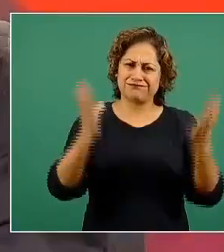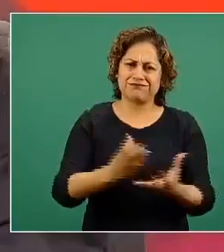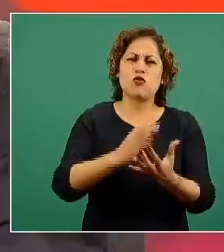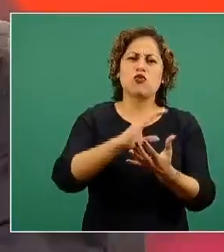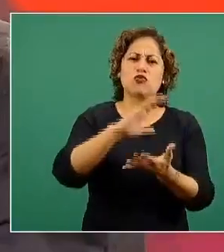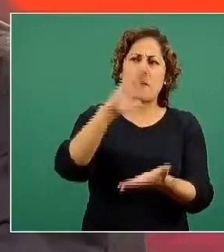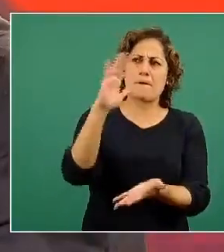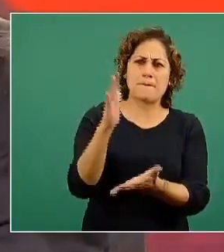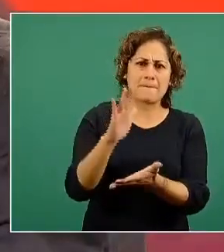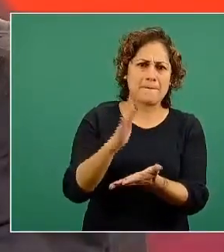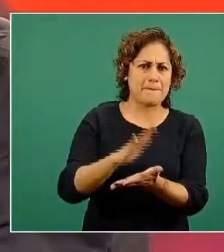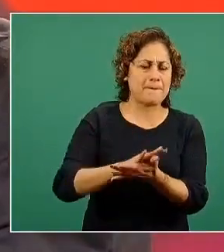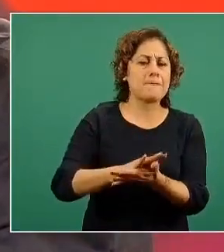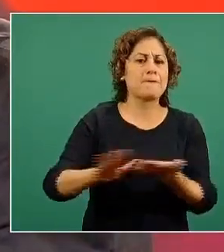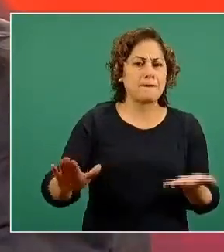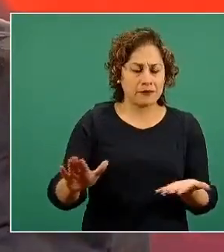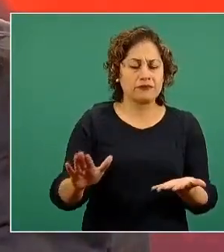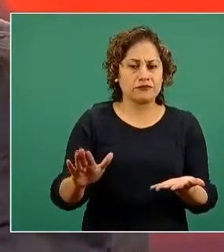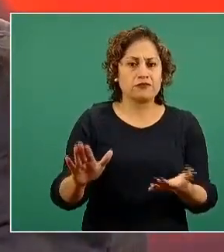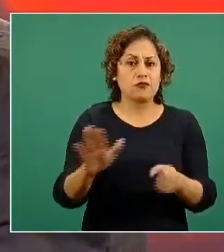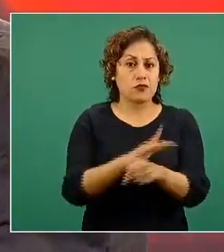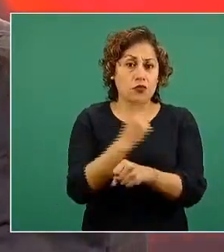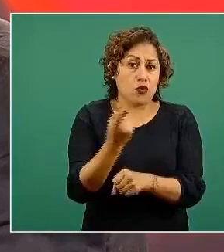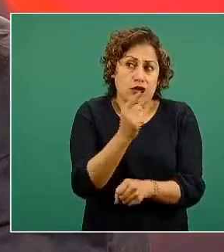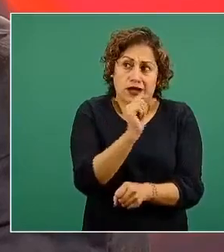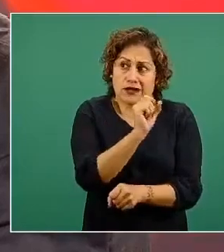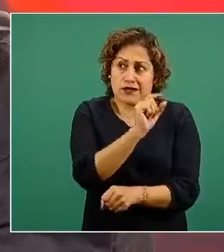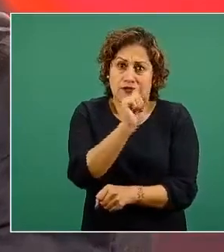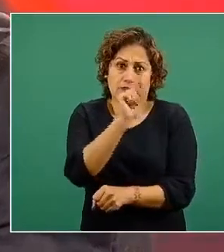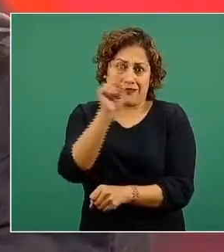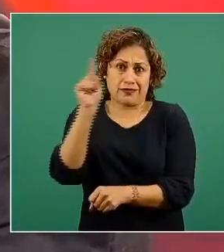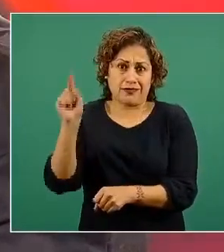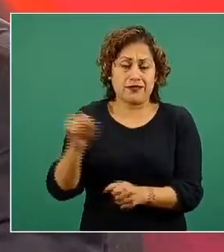global creció de forma importante, y por